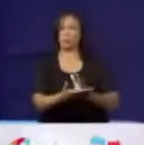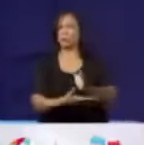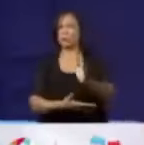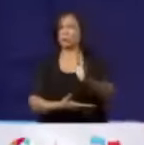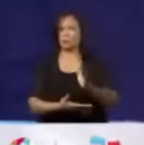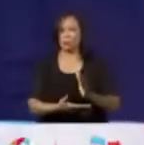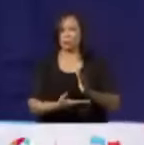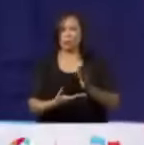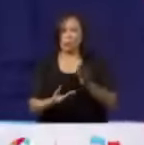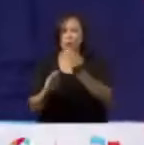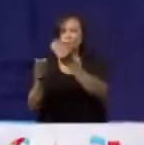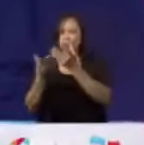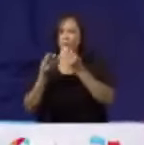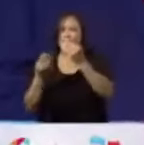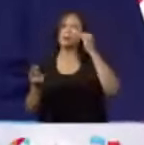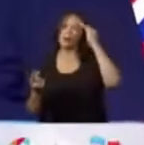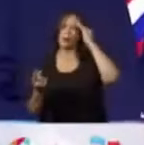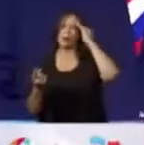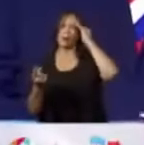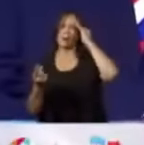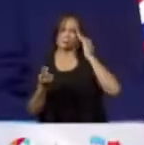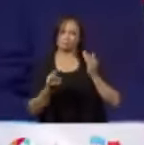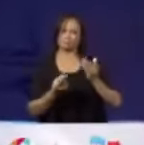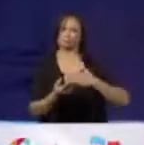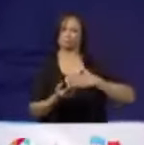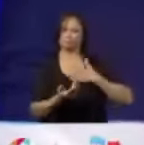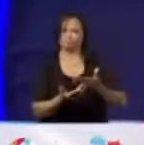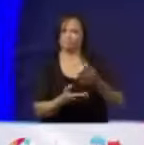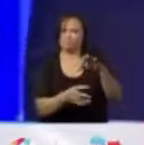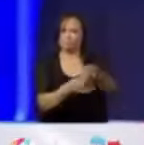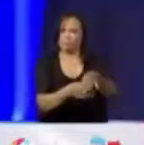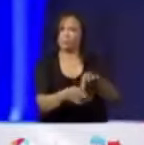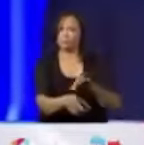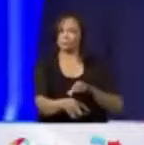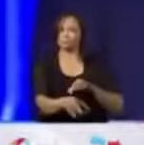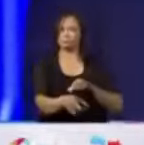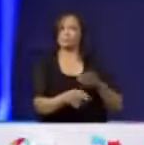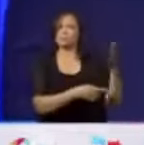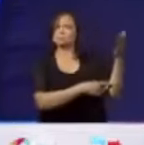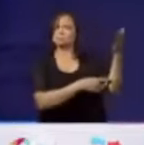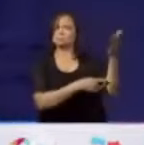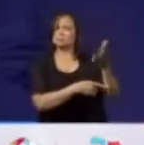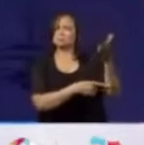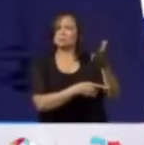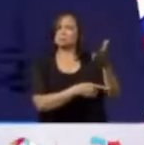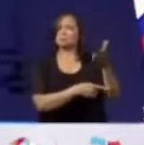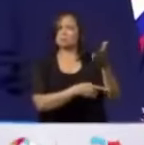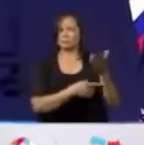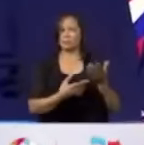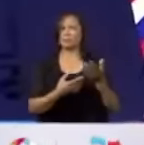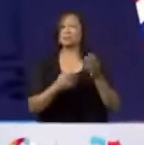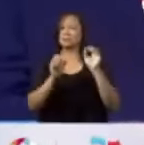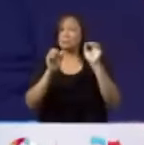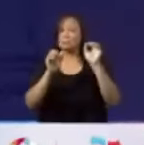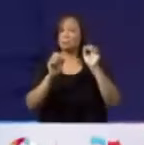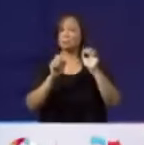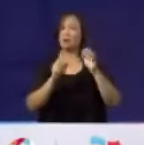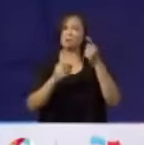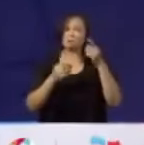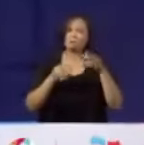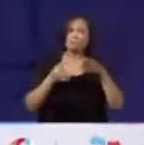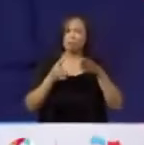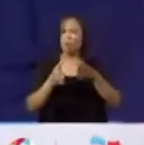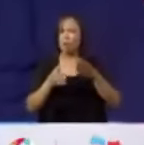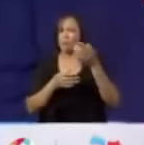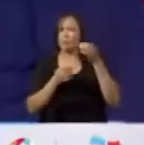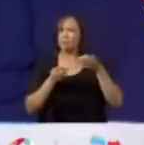voto con información y conciencia. El debate es una forma de crear